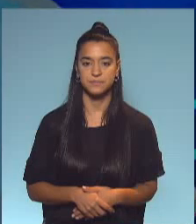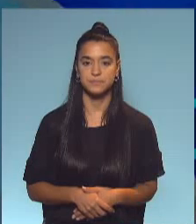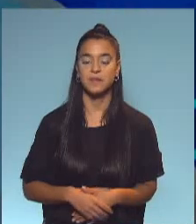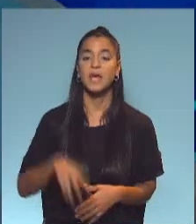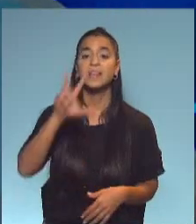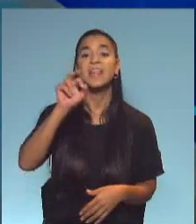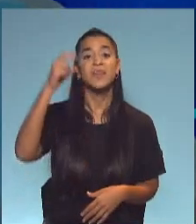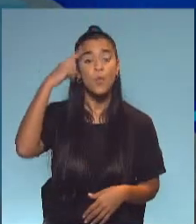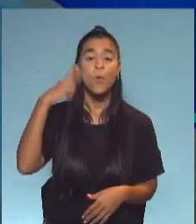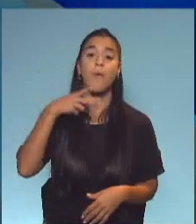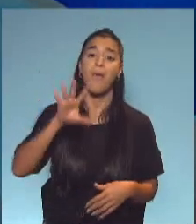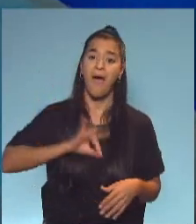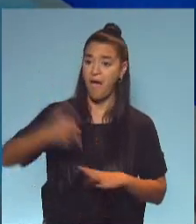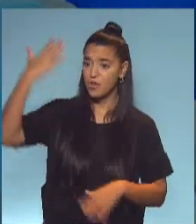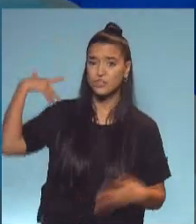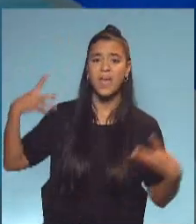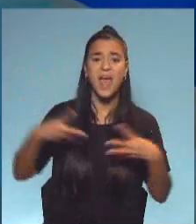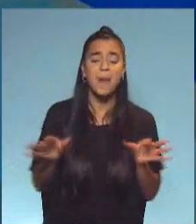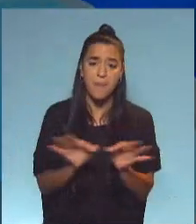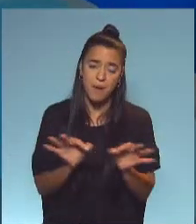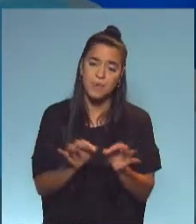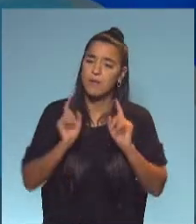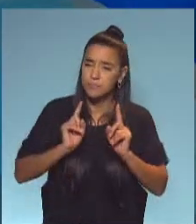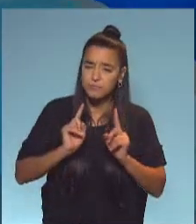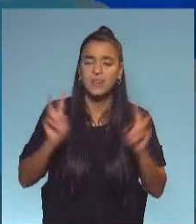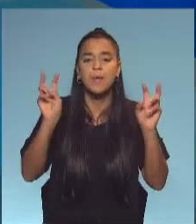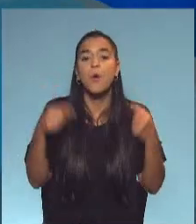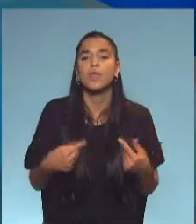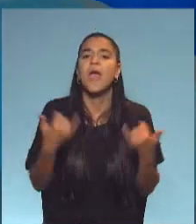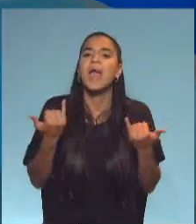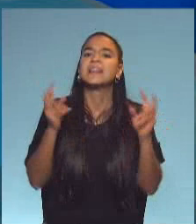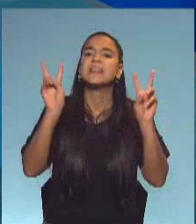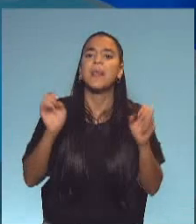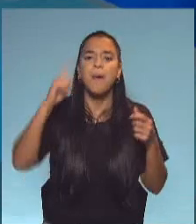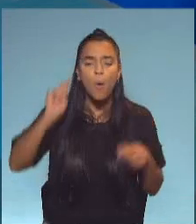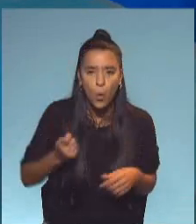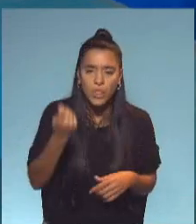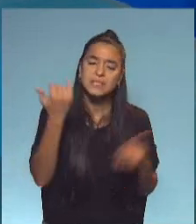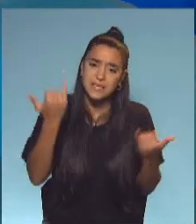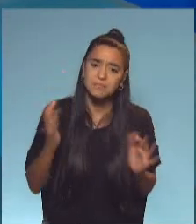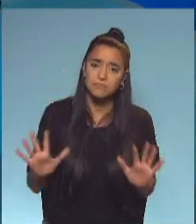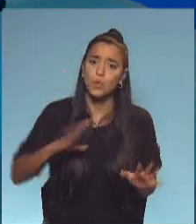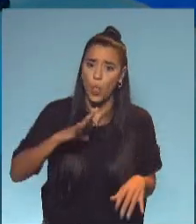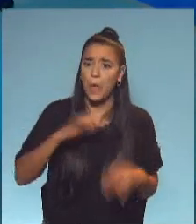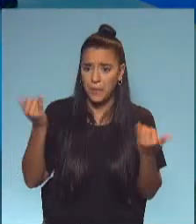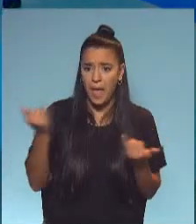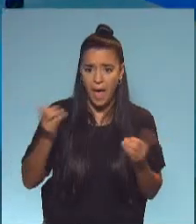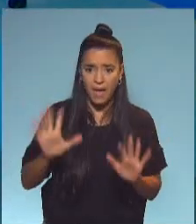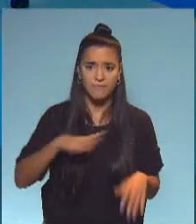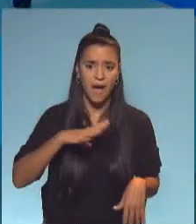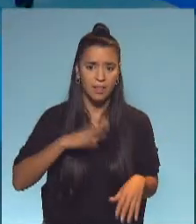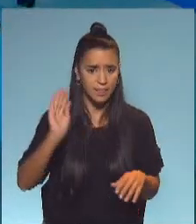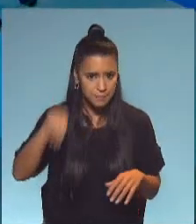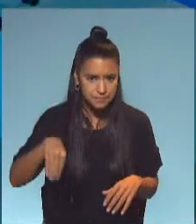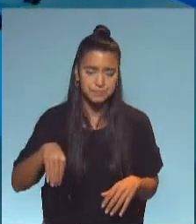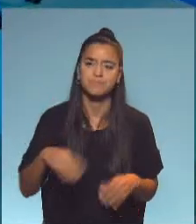A 39 años de la Guerra de Malvinas seguimos recorriendo el tema, claro, porque hay muchas aristas judiciales, Ale, Néstor, que todavía están allí, ¿no? Que han quedado pendientes.